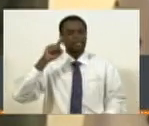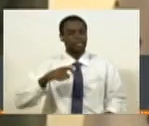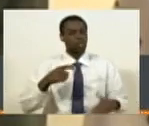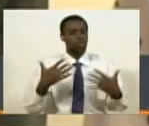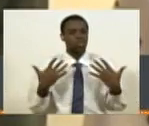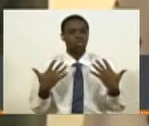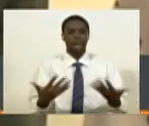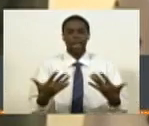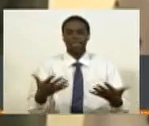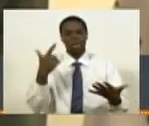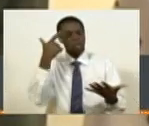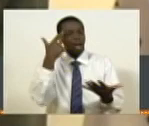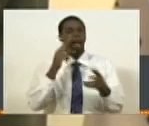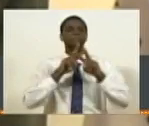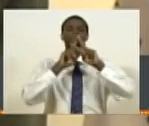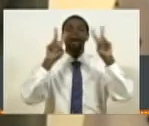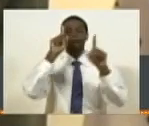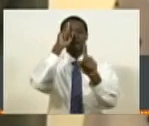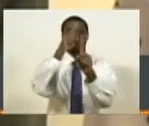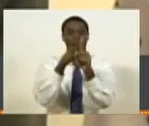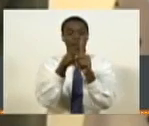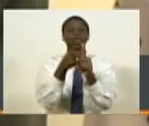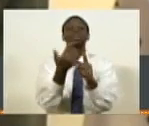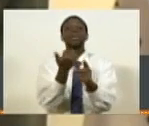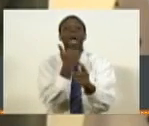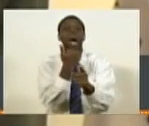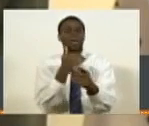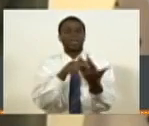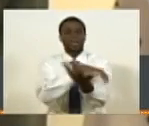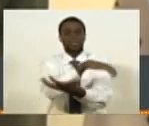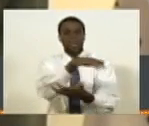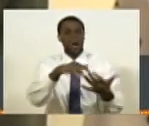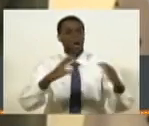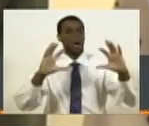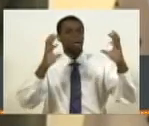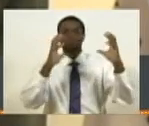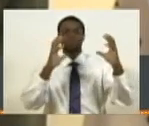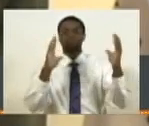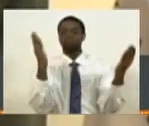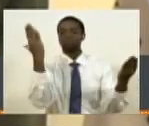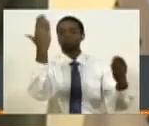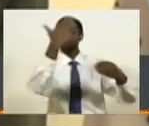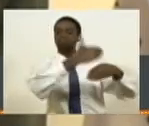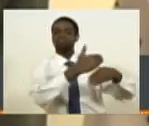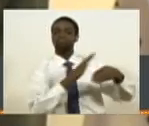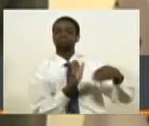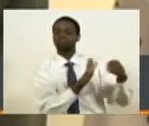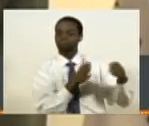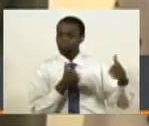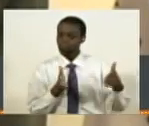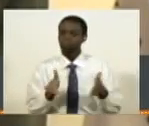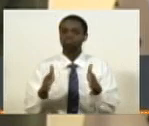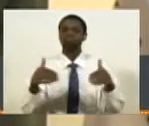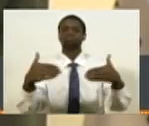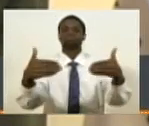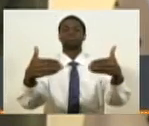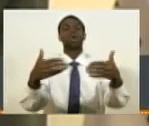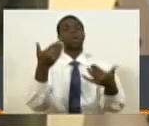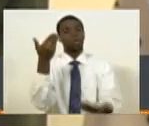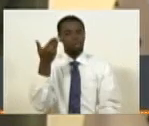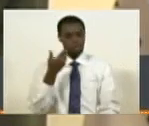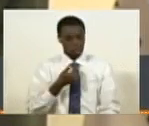y cerrar el camino a la violencia. De allí que procederemos con